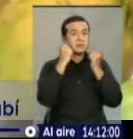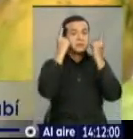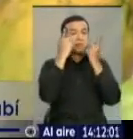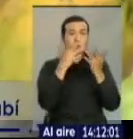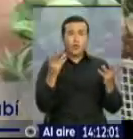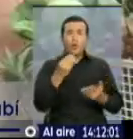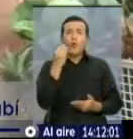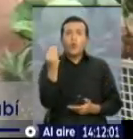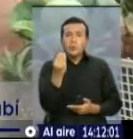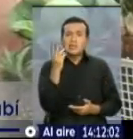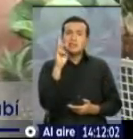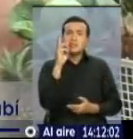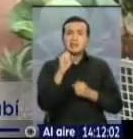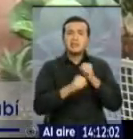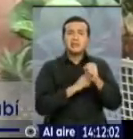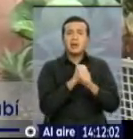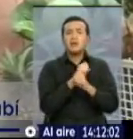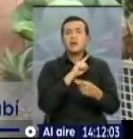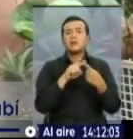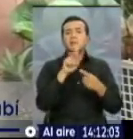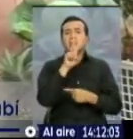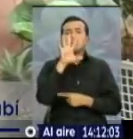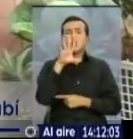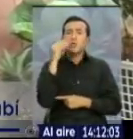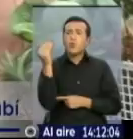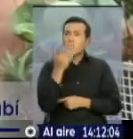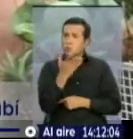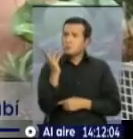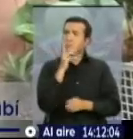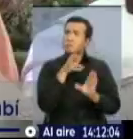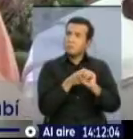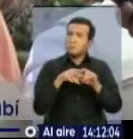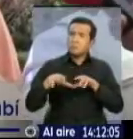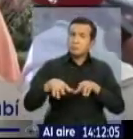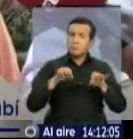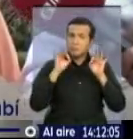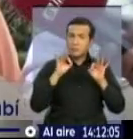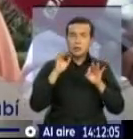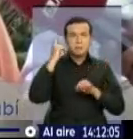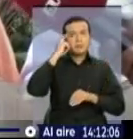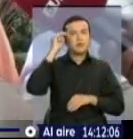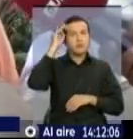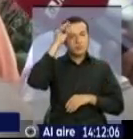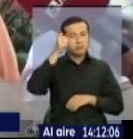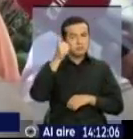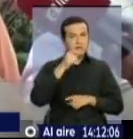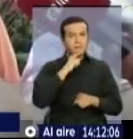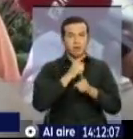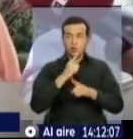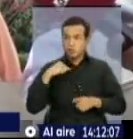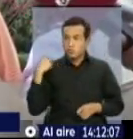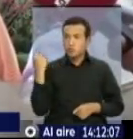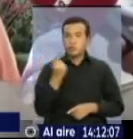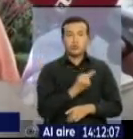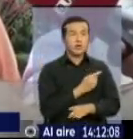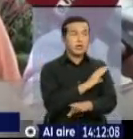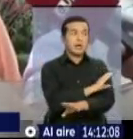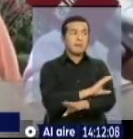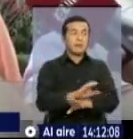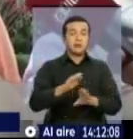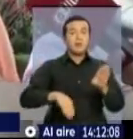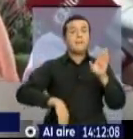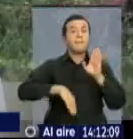son jóvenes de entre 16 y 25 años de edad los participantes activos. Sí le veo futuro, y sino que nosotros como campesinos debemos ser un poco